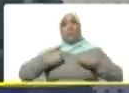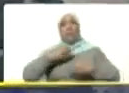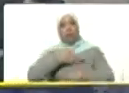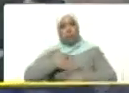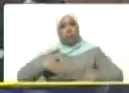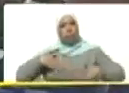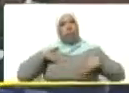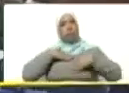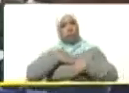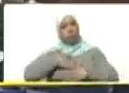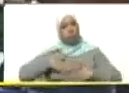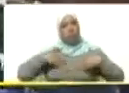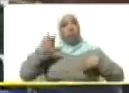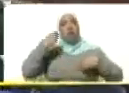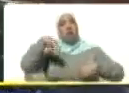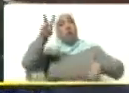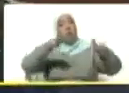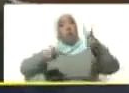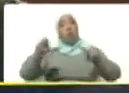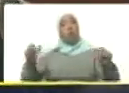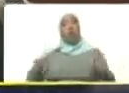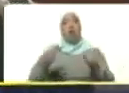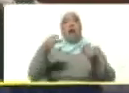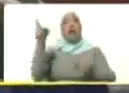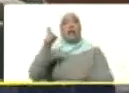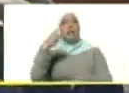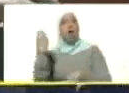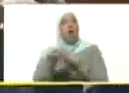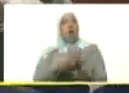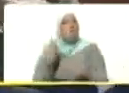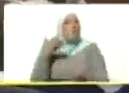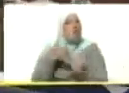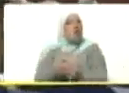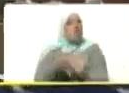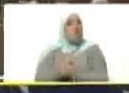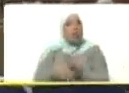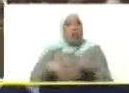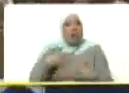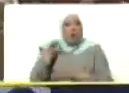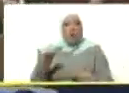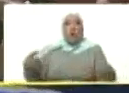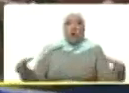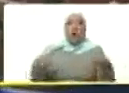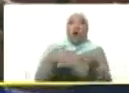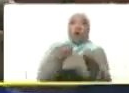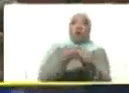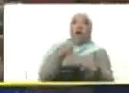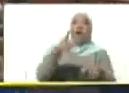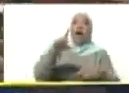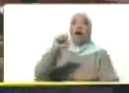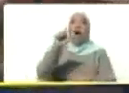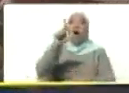exigieron una expresión institucional apropiada, que es el ALBA TCP.